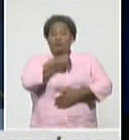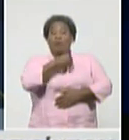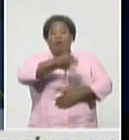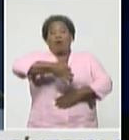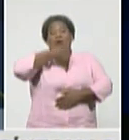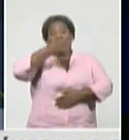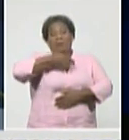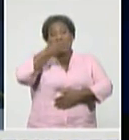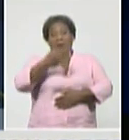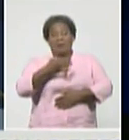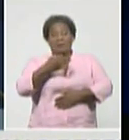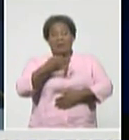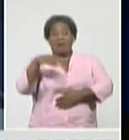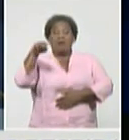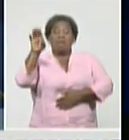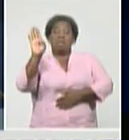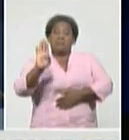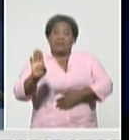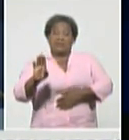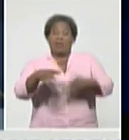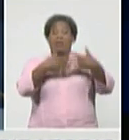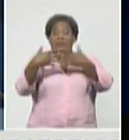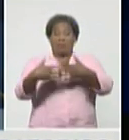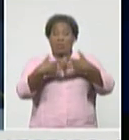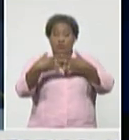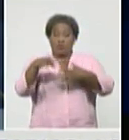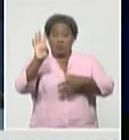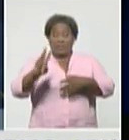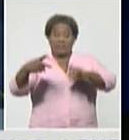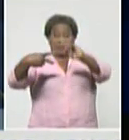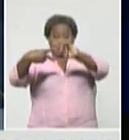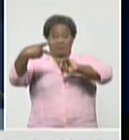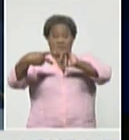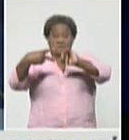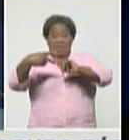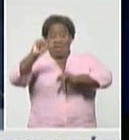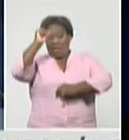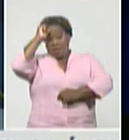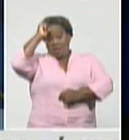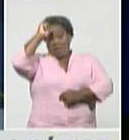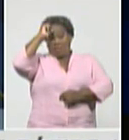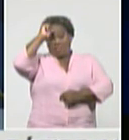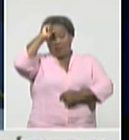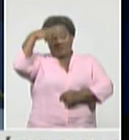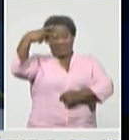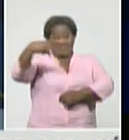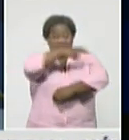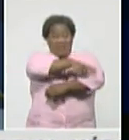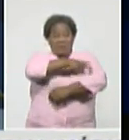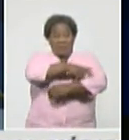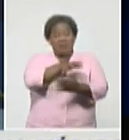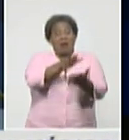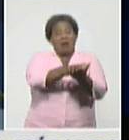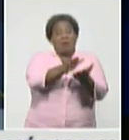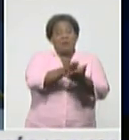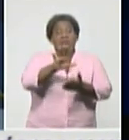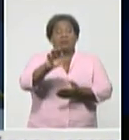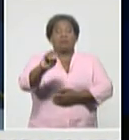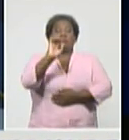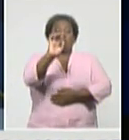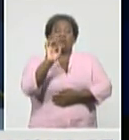entre Estados Unidos, Brasil y la India, pues acumulan el 50% de los casos del